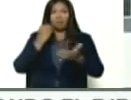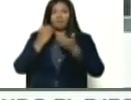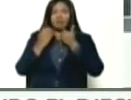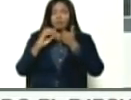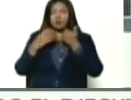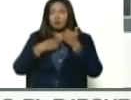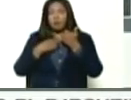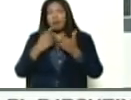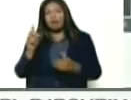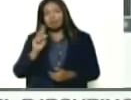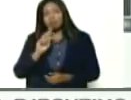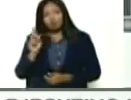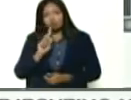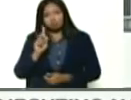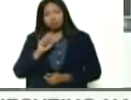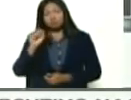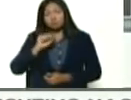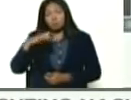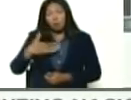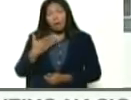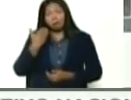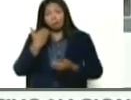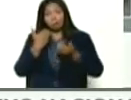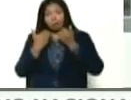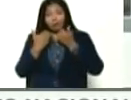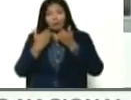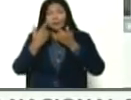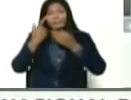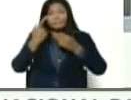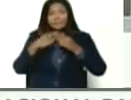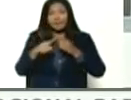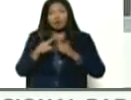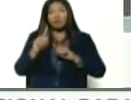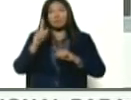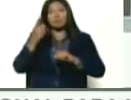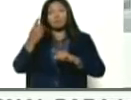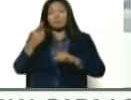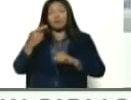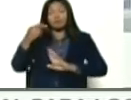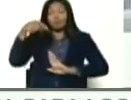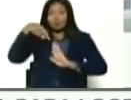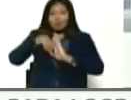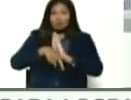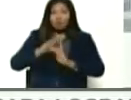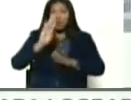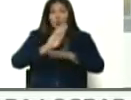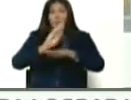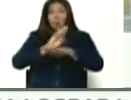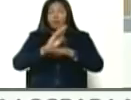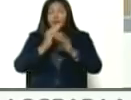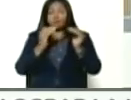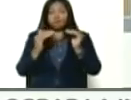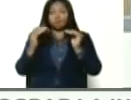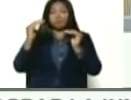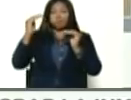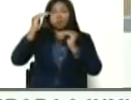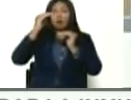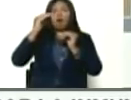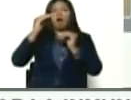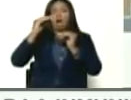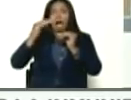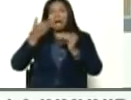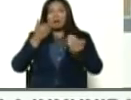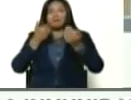te entra en el cuerpo lo que te da una protección altísima para que la